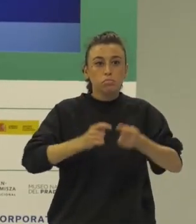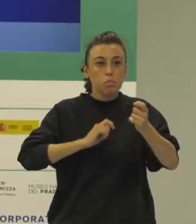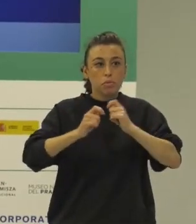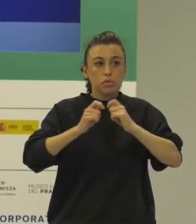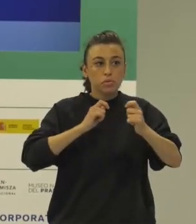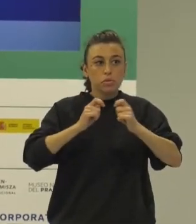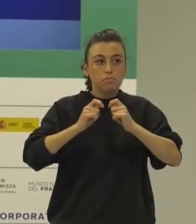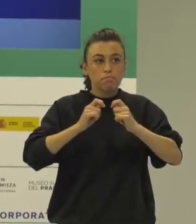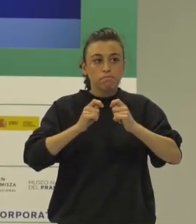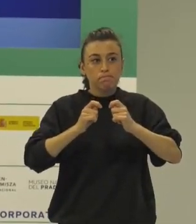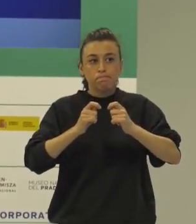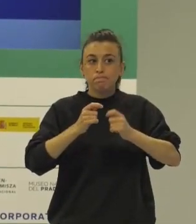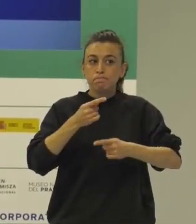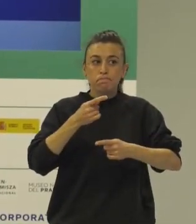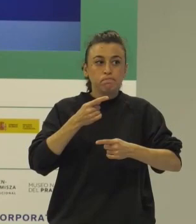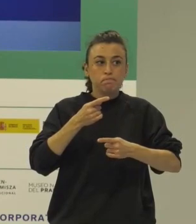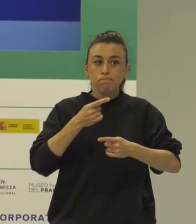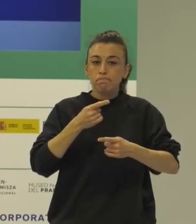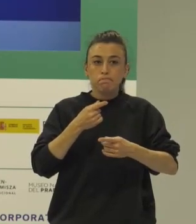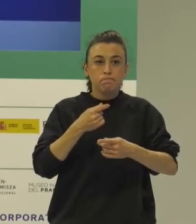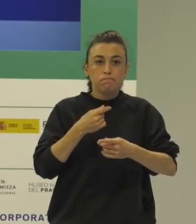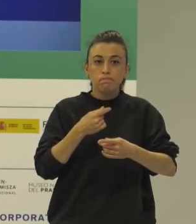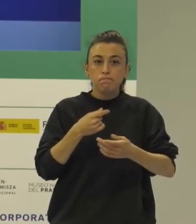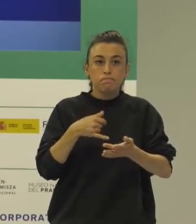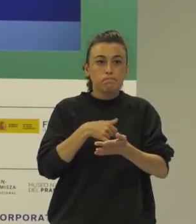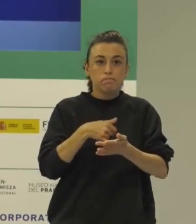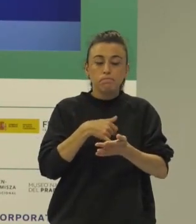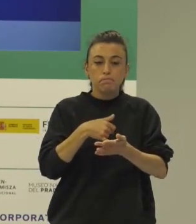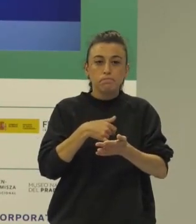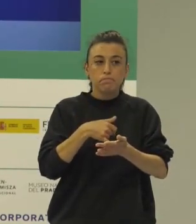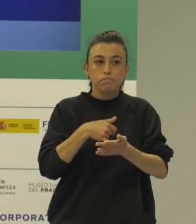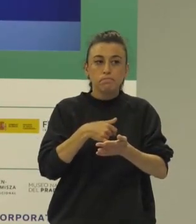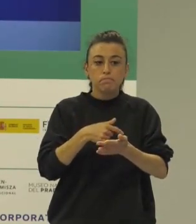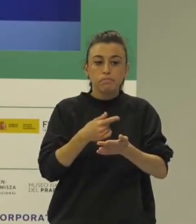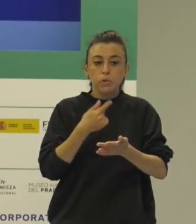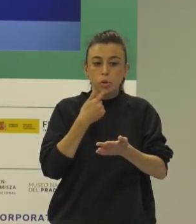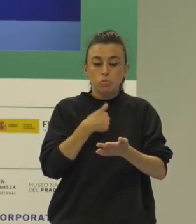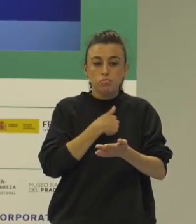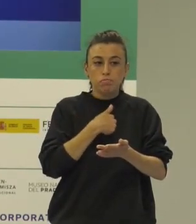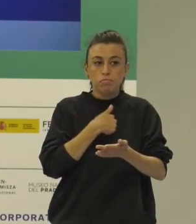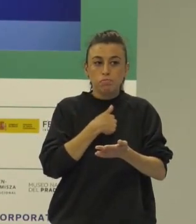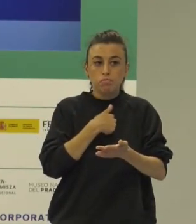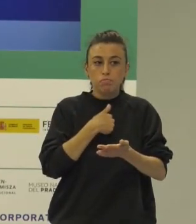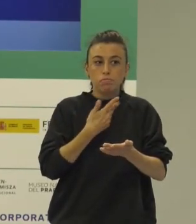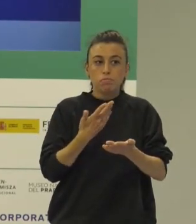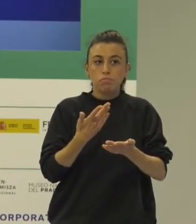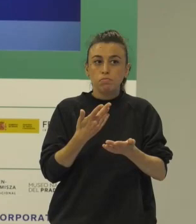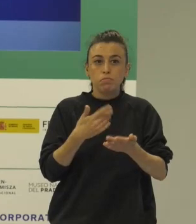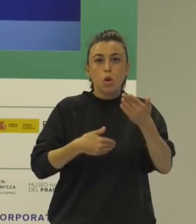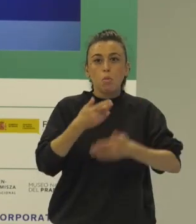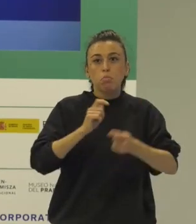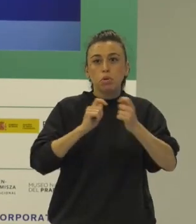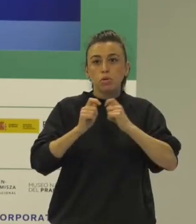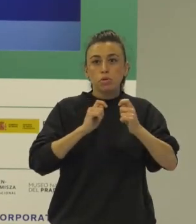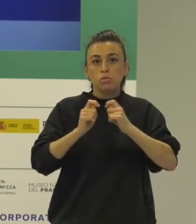ahí la crítica que yo me hago como periodista, porque creo que fuimos, de alguna manera, bajamos la